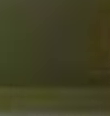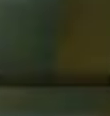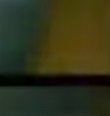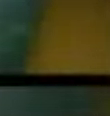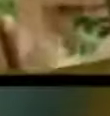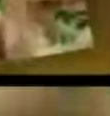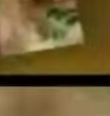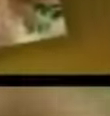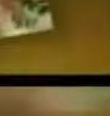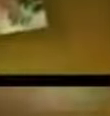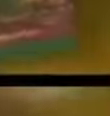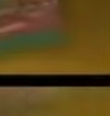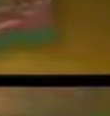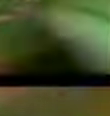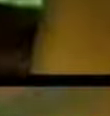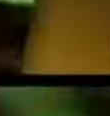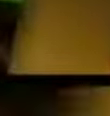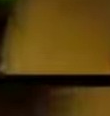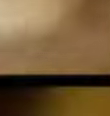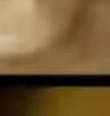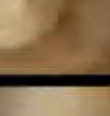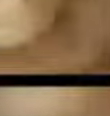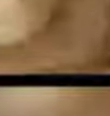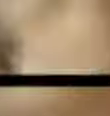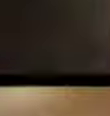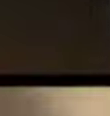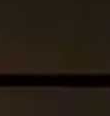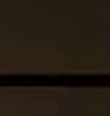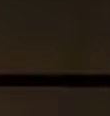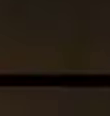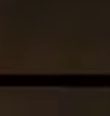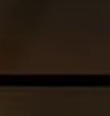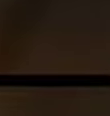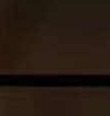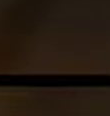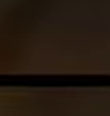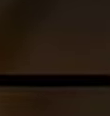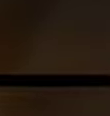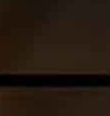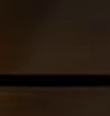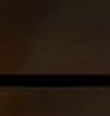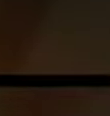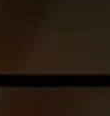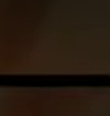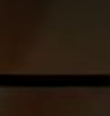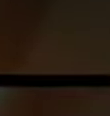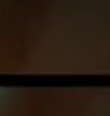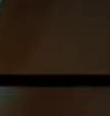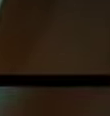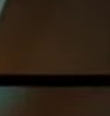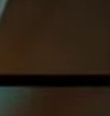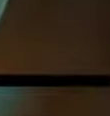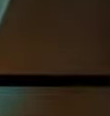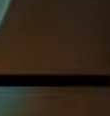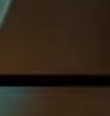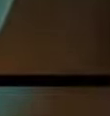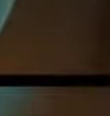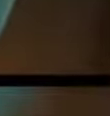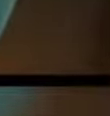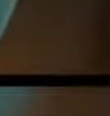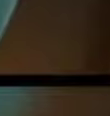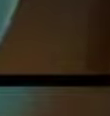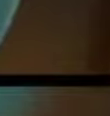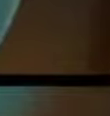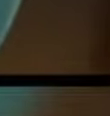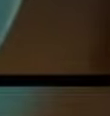celular. Todos los seres vivos están formados por células. Las formas, tamaños y funciones pueden ser muy